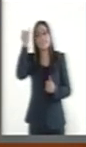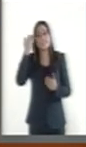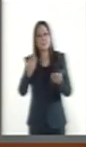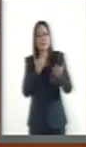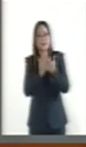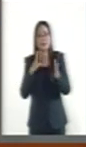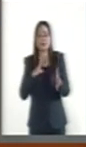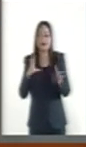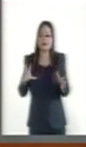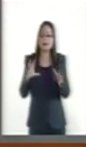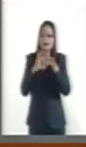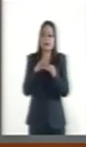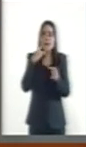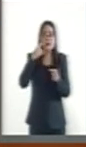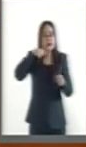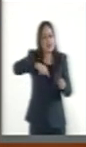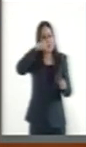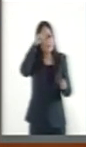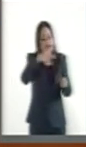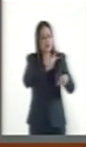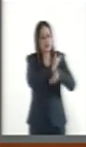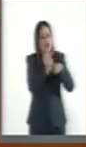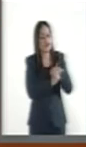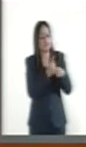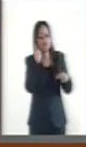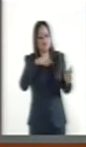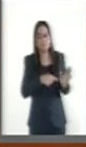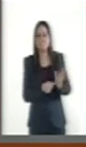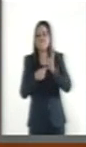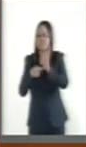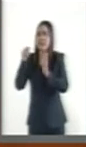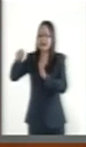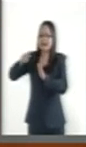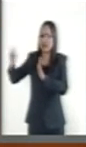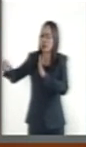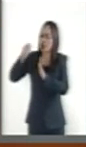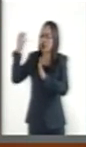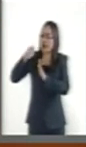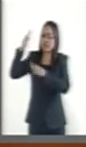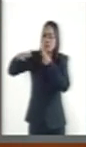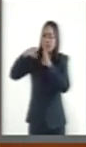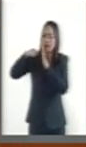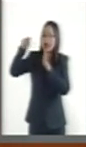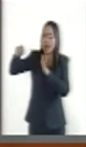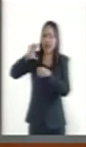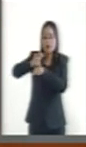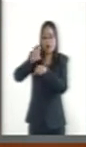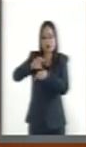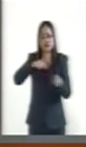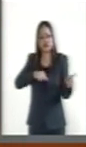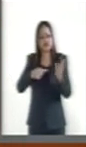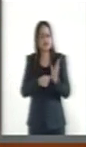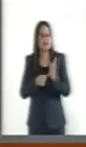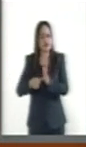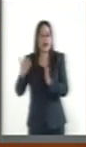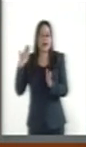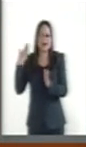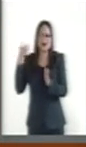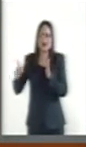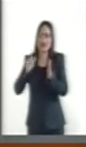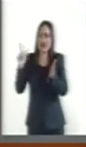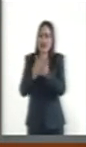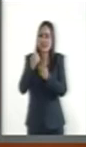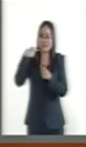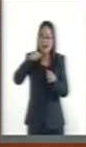une a los esfuerzos de México de mostrar ante Hábitat 3 un marco legal moderno con la recién aprobada Ley de